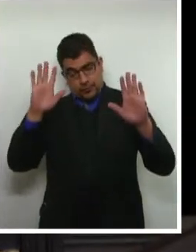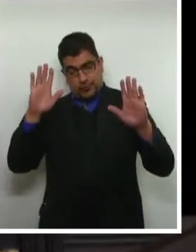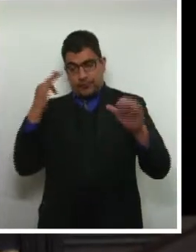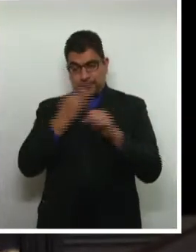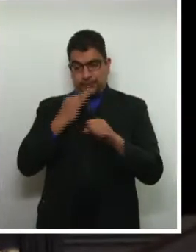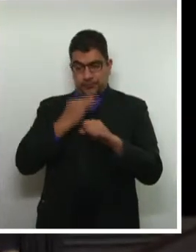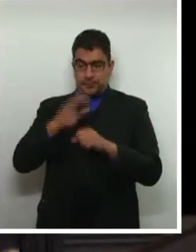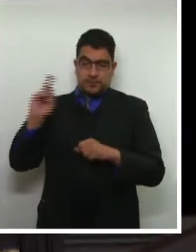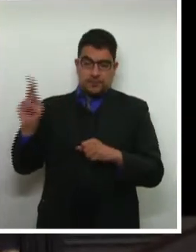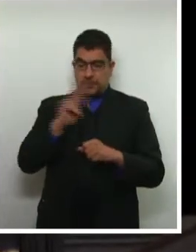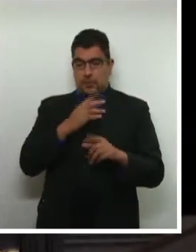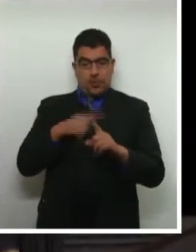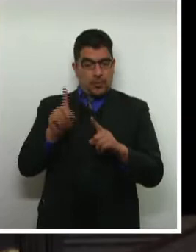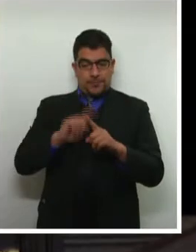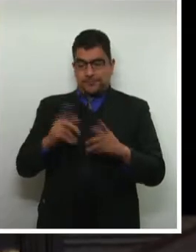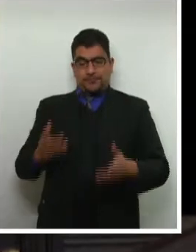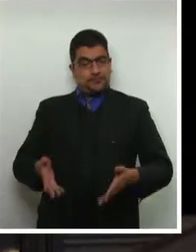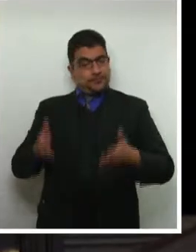cierto